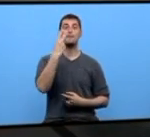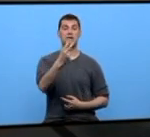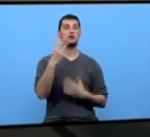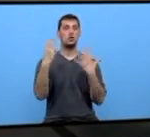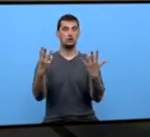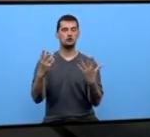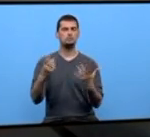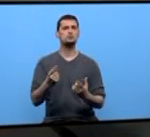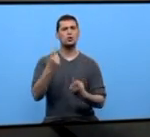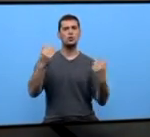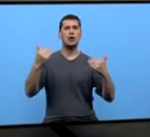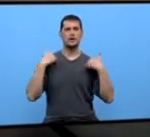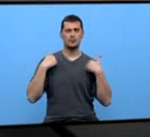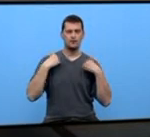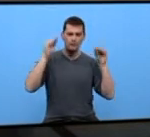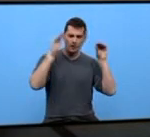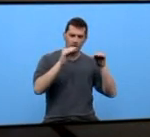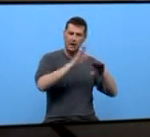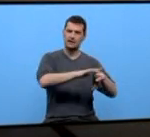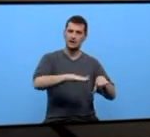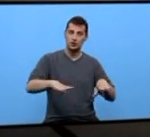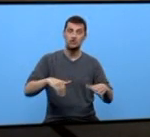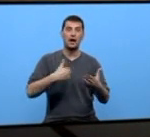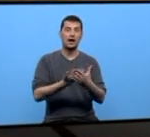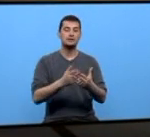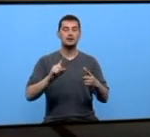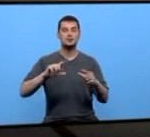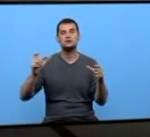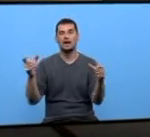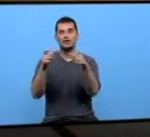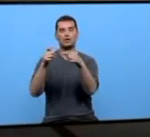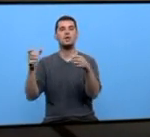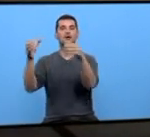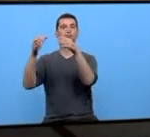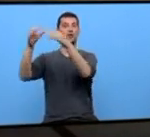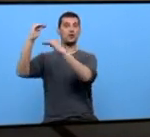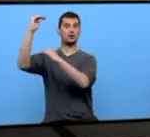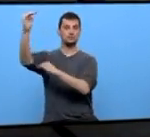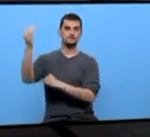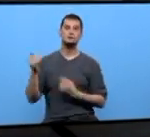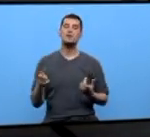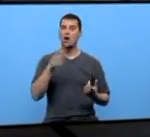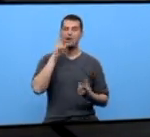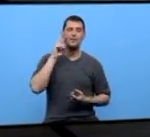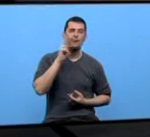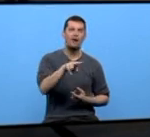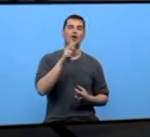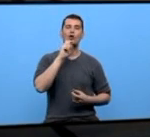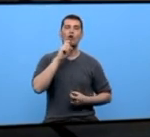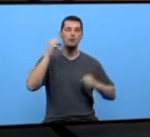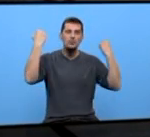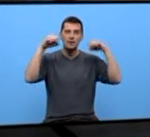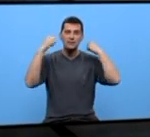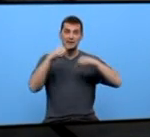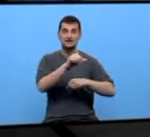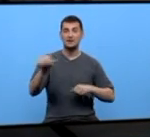deles encargados de formar os máis pequenos ata que chegan ás categorías superiores. Compartimos un día de adestramento nunha